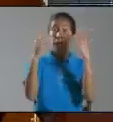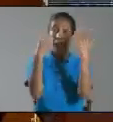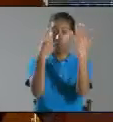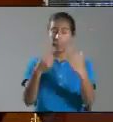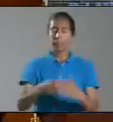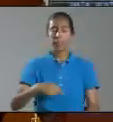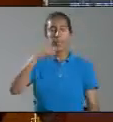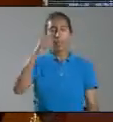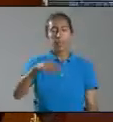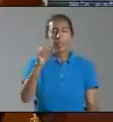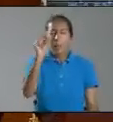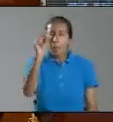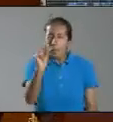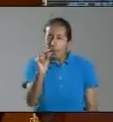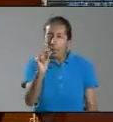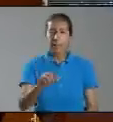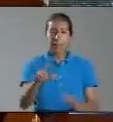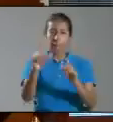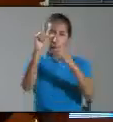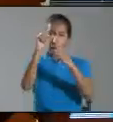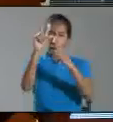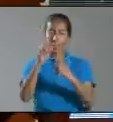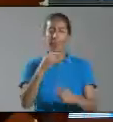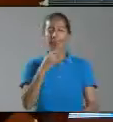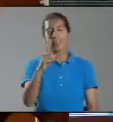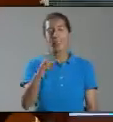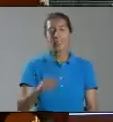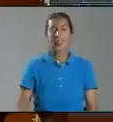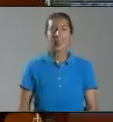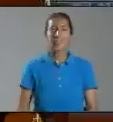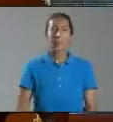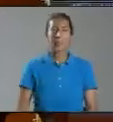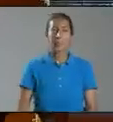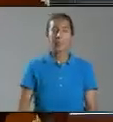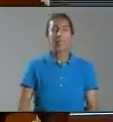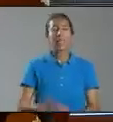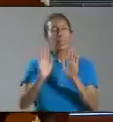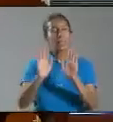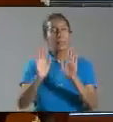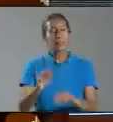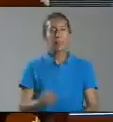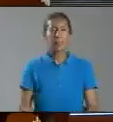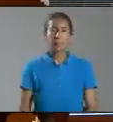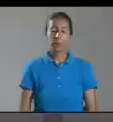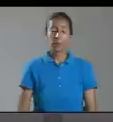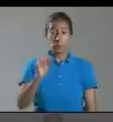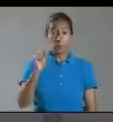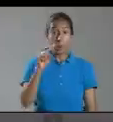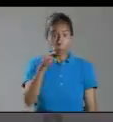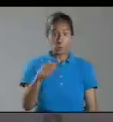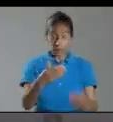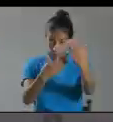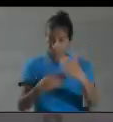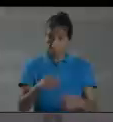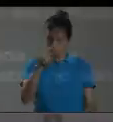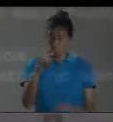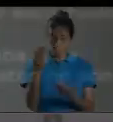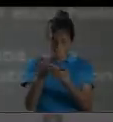letra porque no lo trasladé para un PowerPoint, pero ahorita, si usted trajo su Biblia, me imagino,